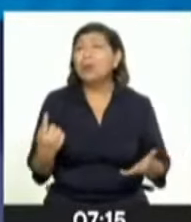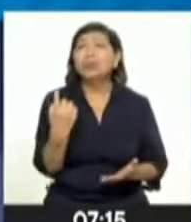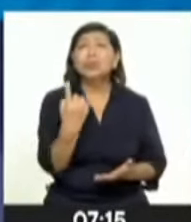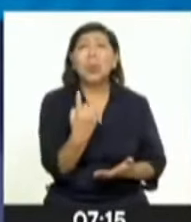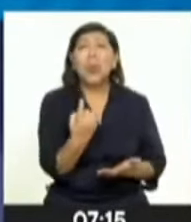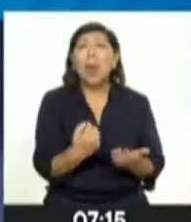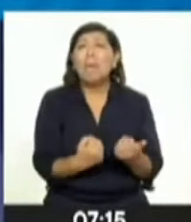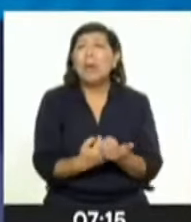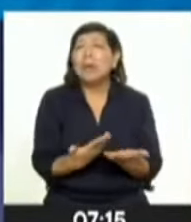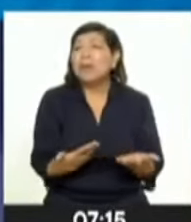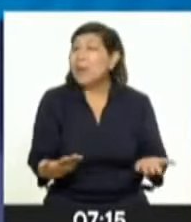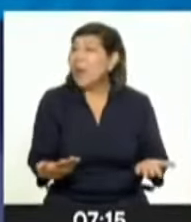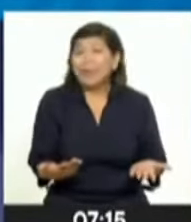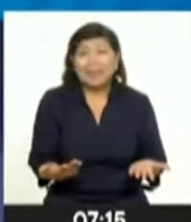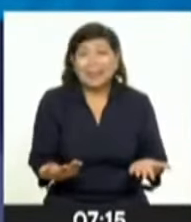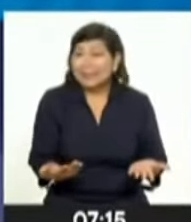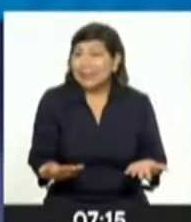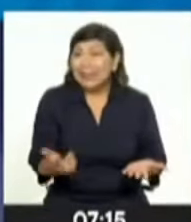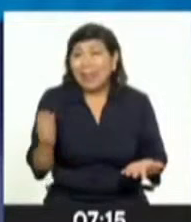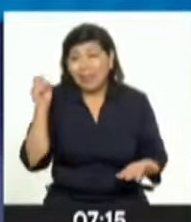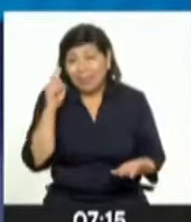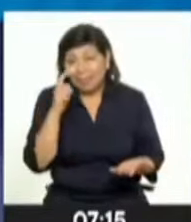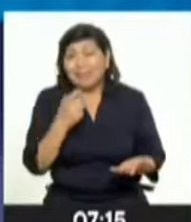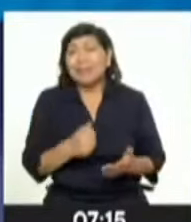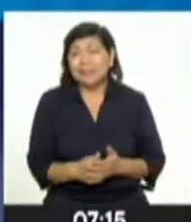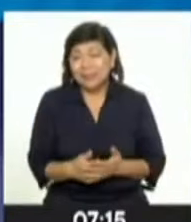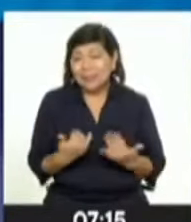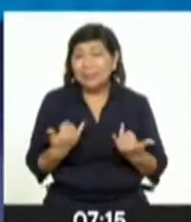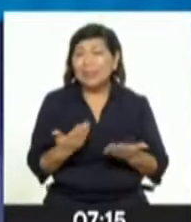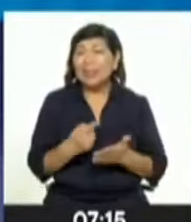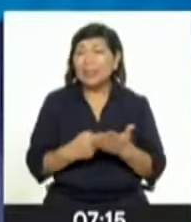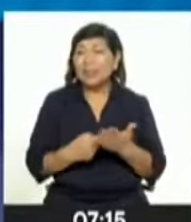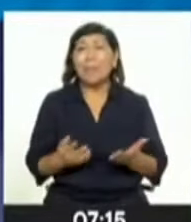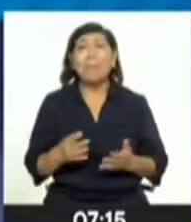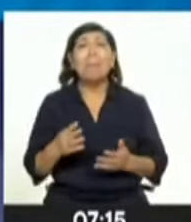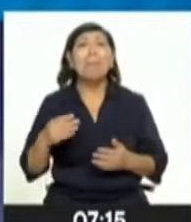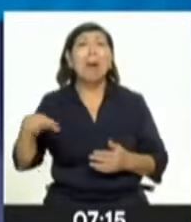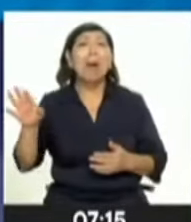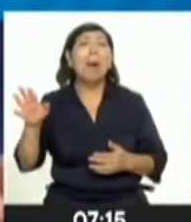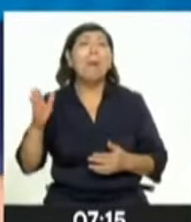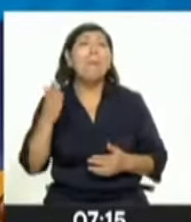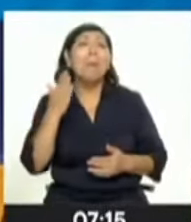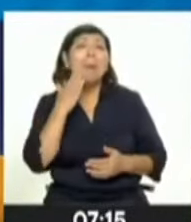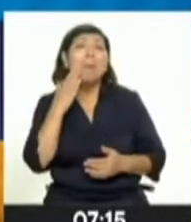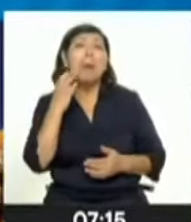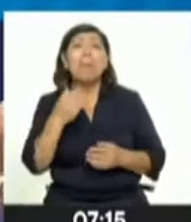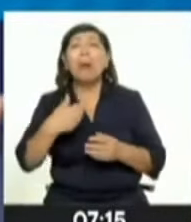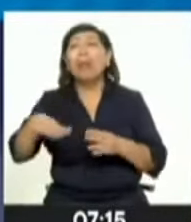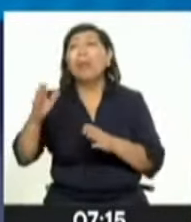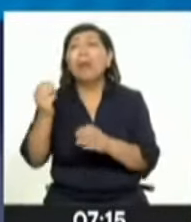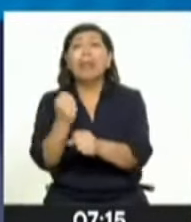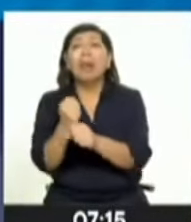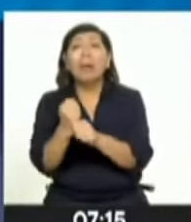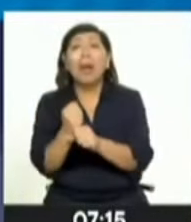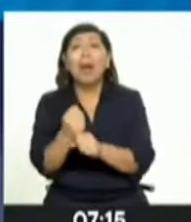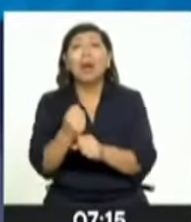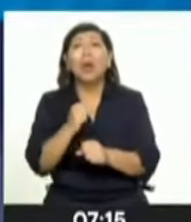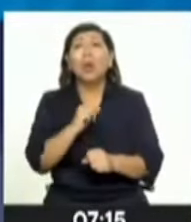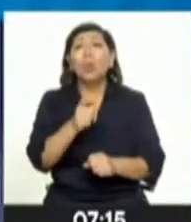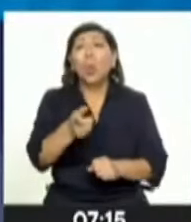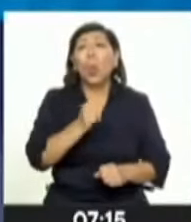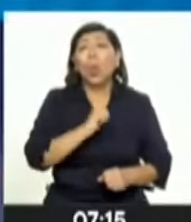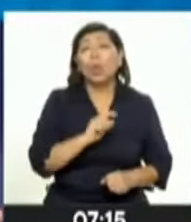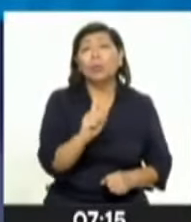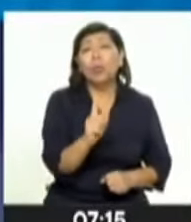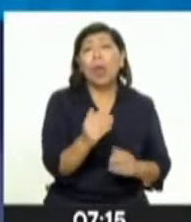y proteger a los niños que se encuentren en esa situación porque los padres están trabajando. También hay un